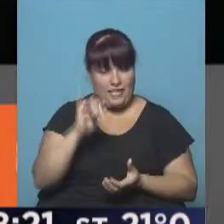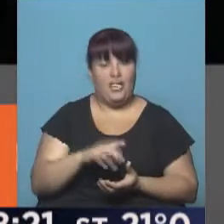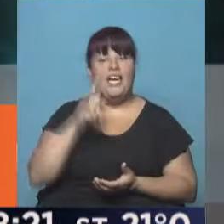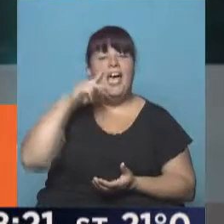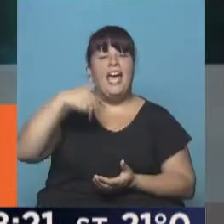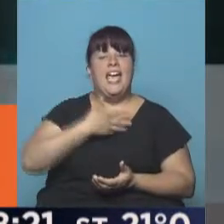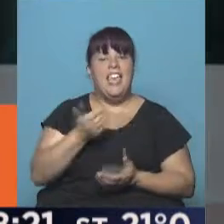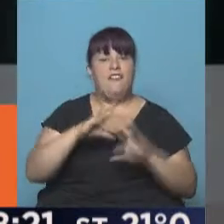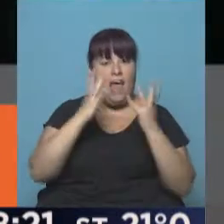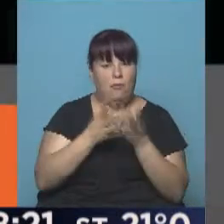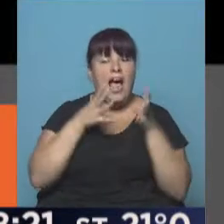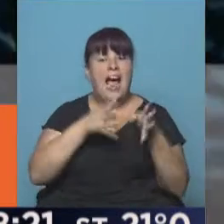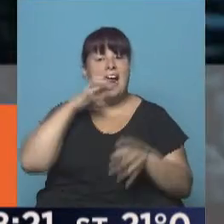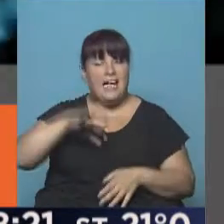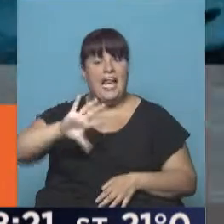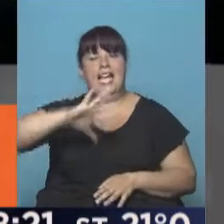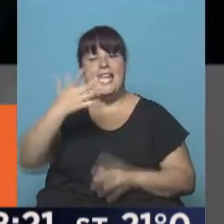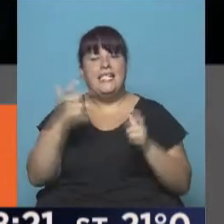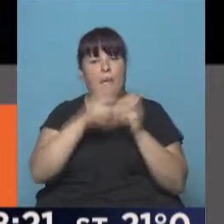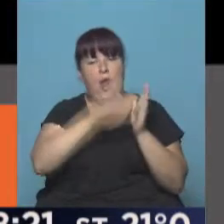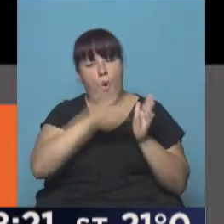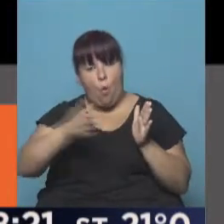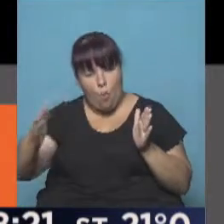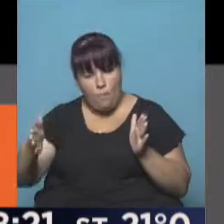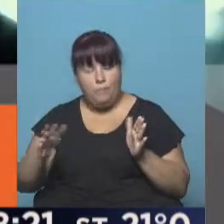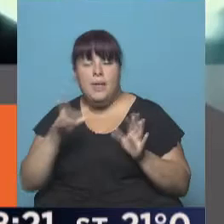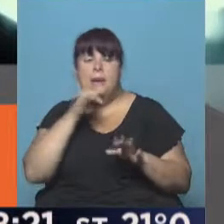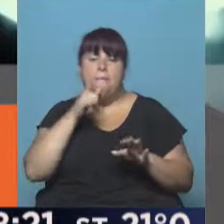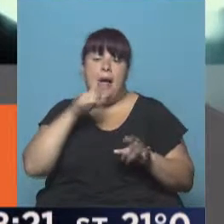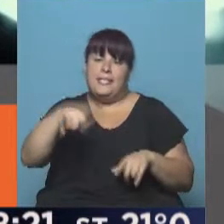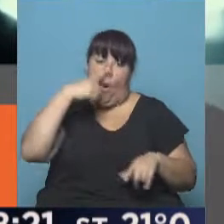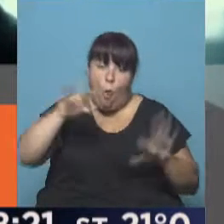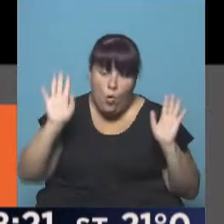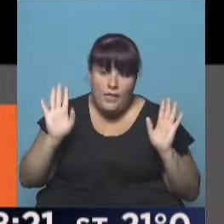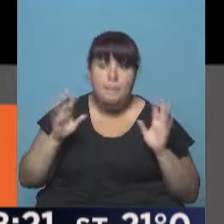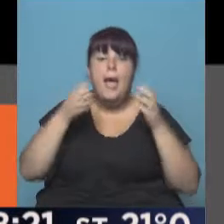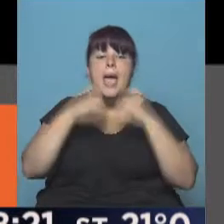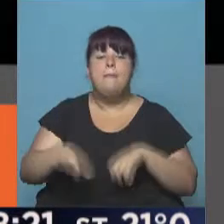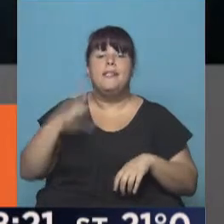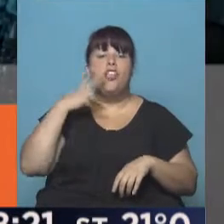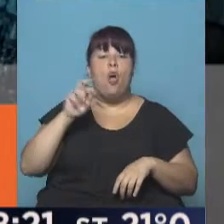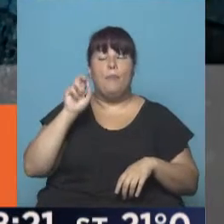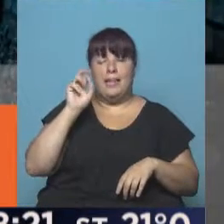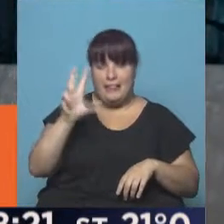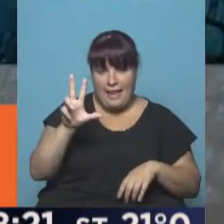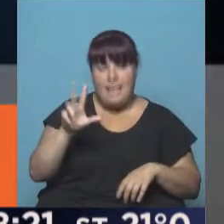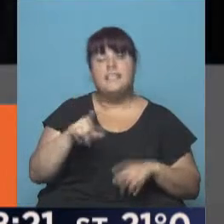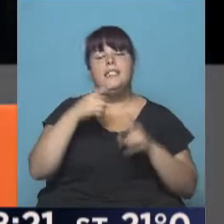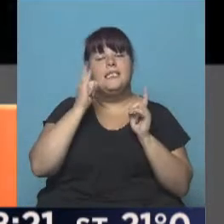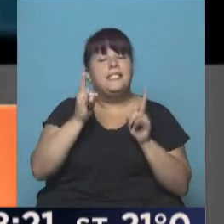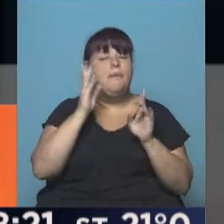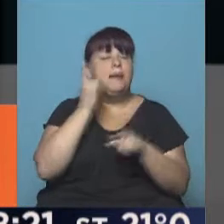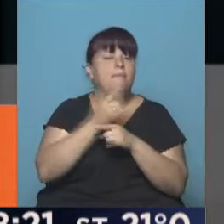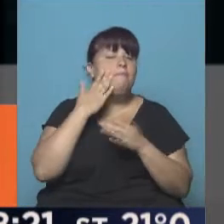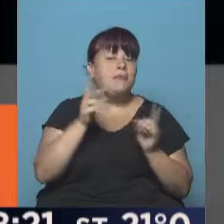Inframundo, Guerras de Sangre, quinta película de la saga. Supuestamente será la última, comenzada en 2003 y siempre protagonizada por la